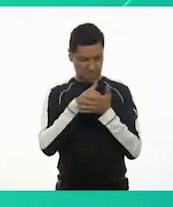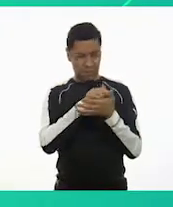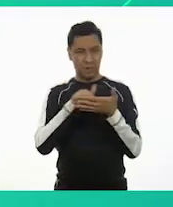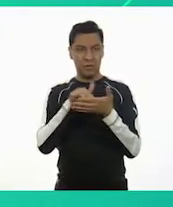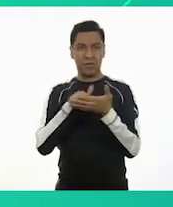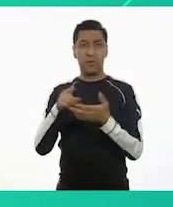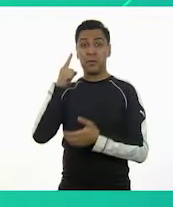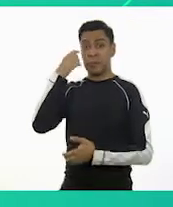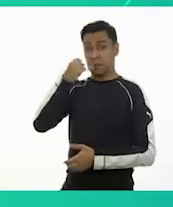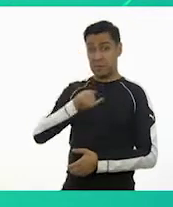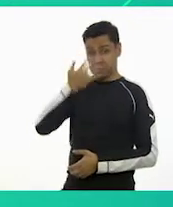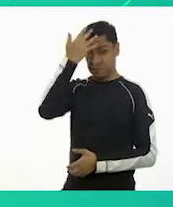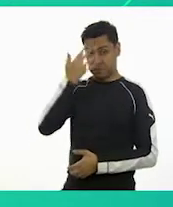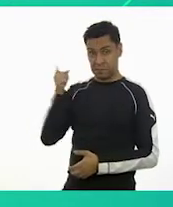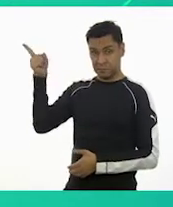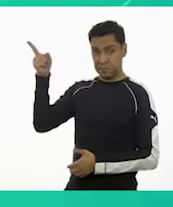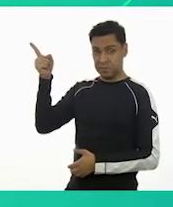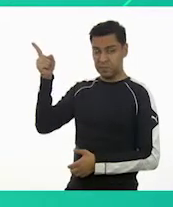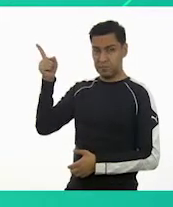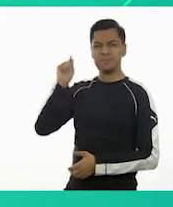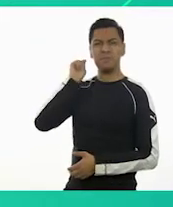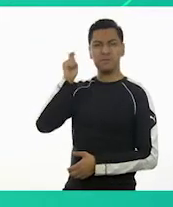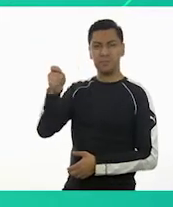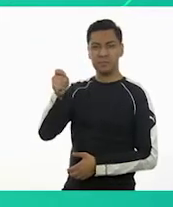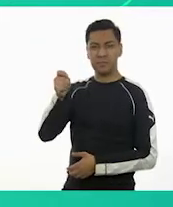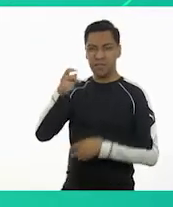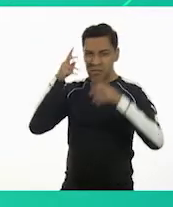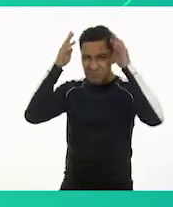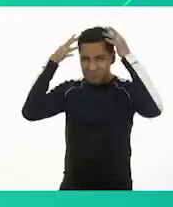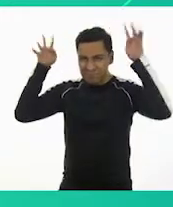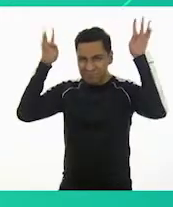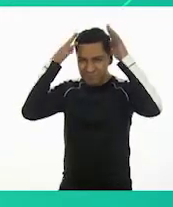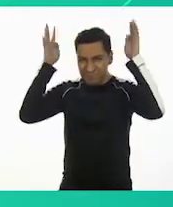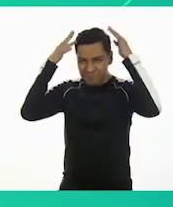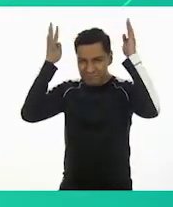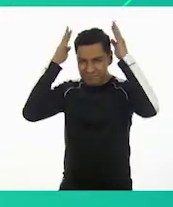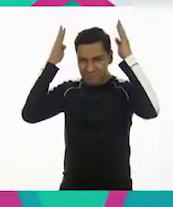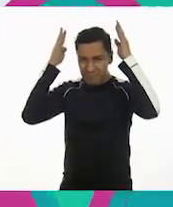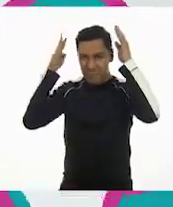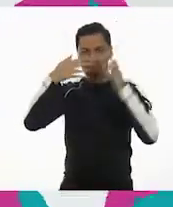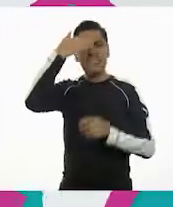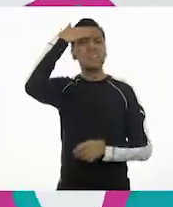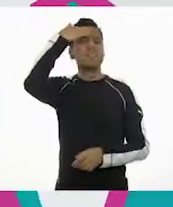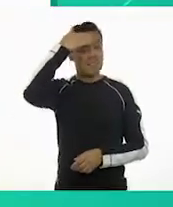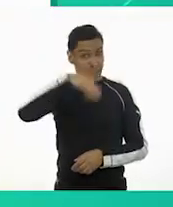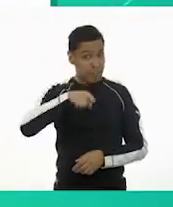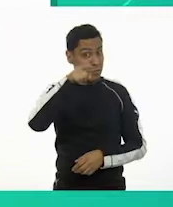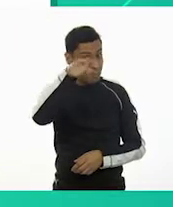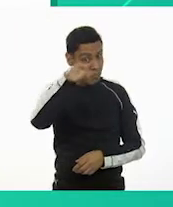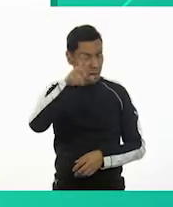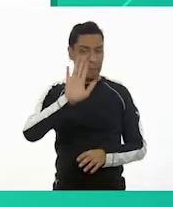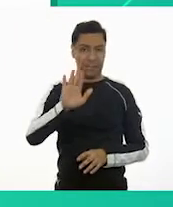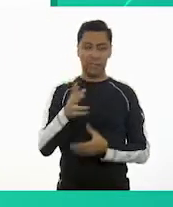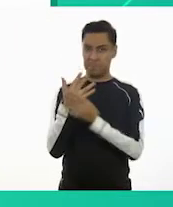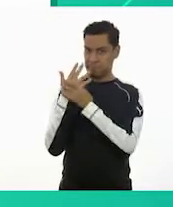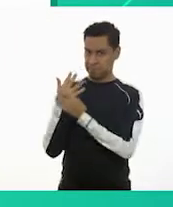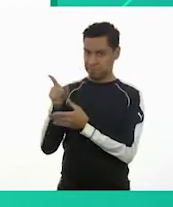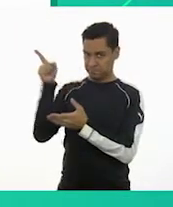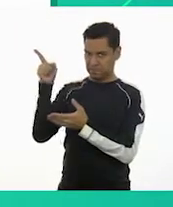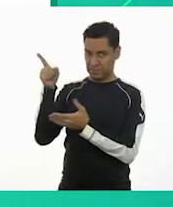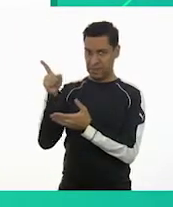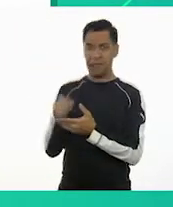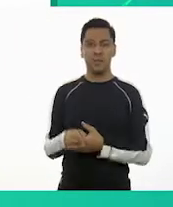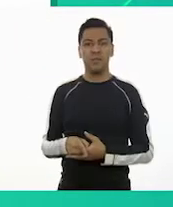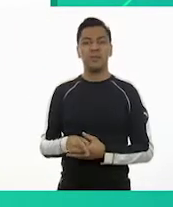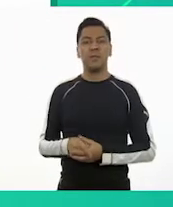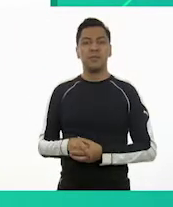imagen estamos viendo a un ajolote. El ¿sabías qué? Dice: gran parte de la